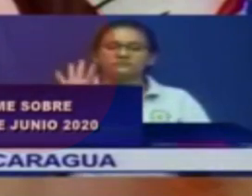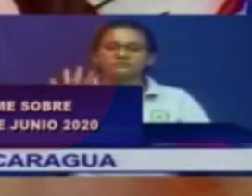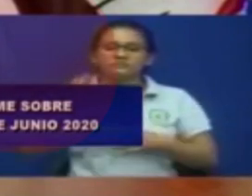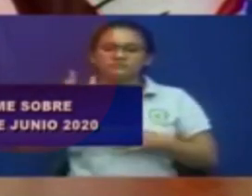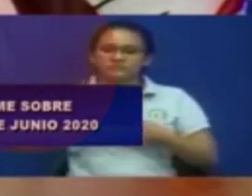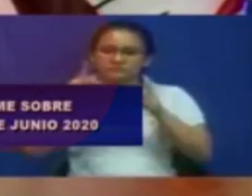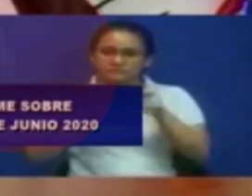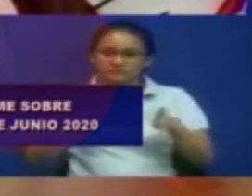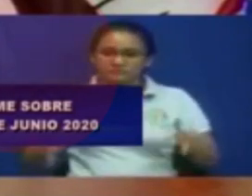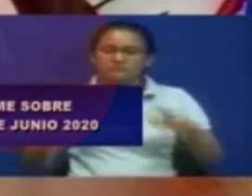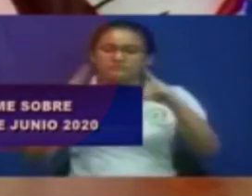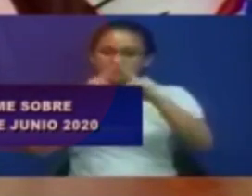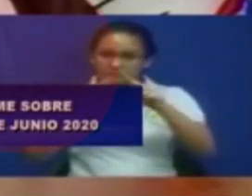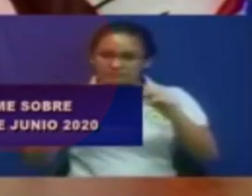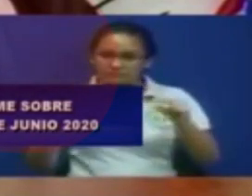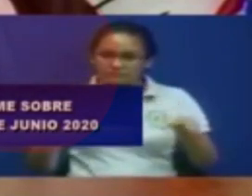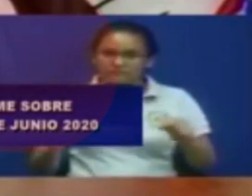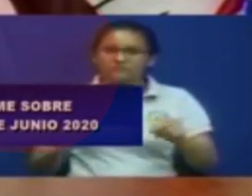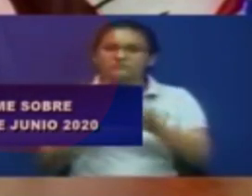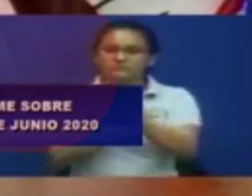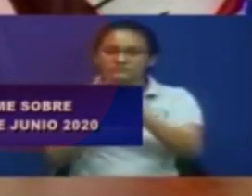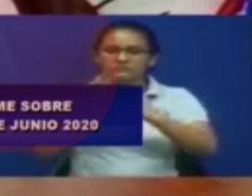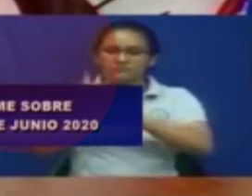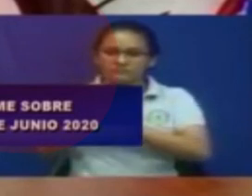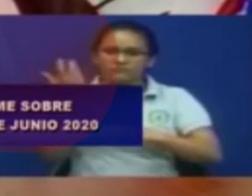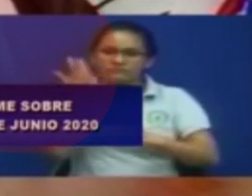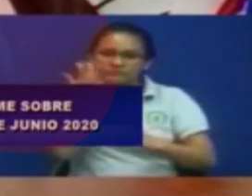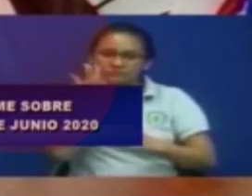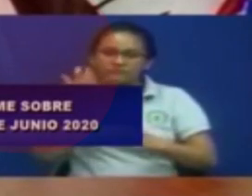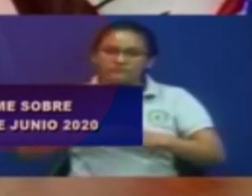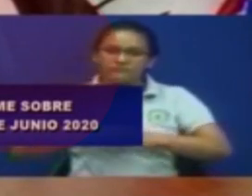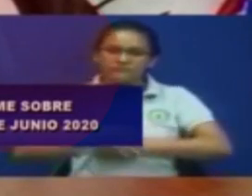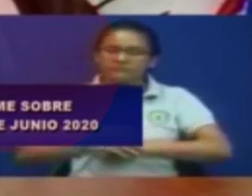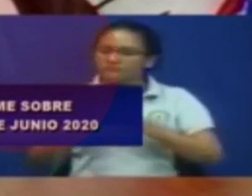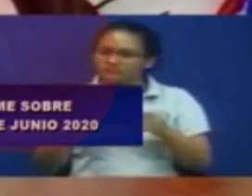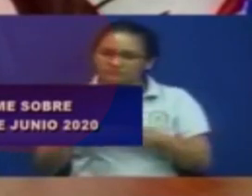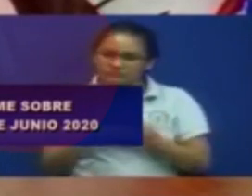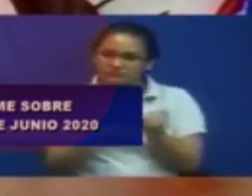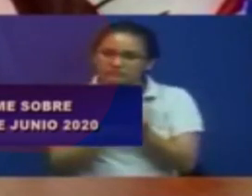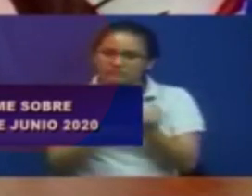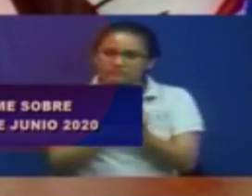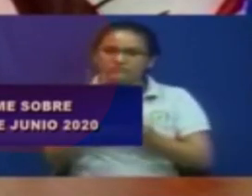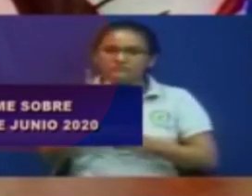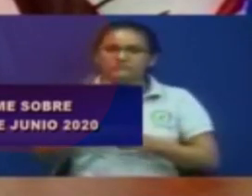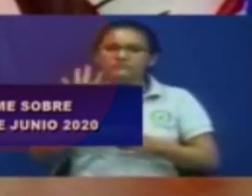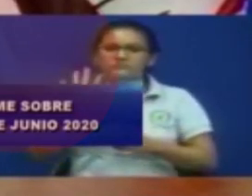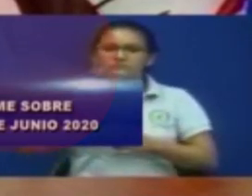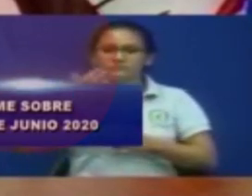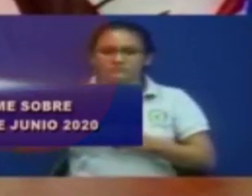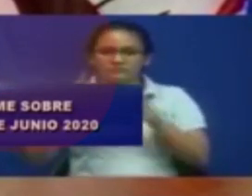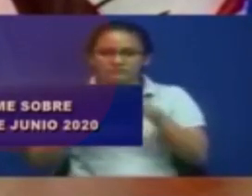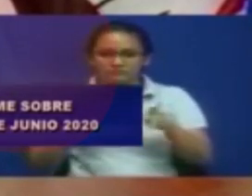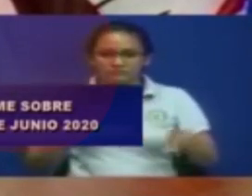nicaragüenses con COVID confirmados o probables por clínica. De la misma forma, 249 personas de